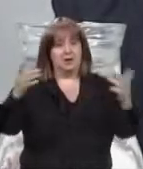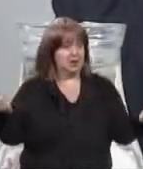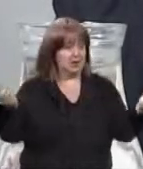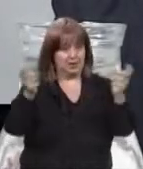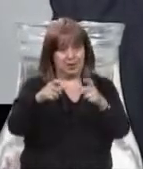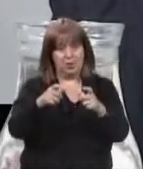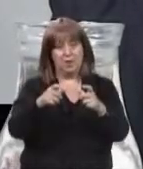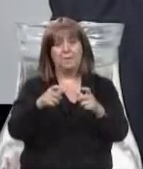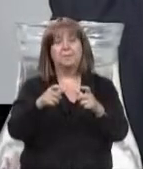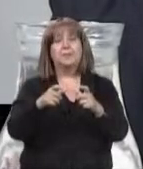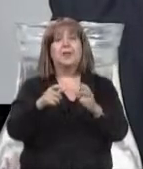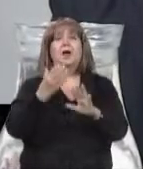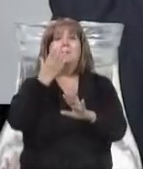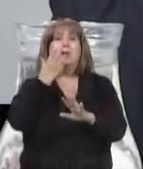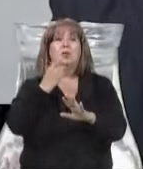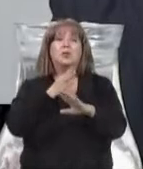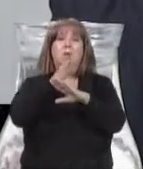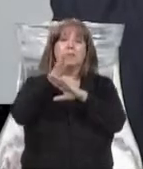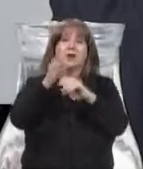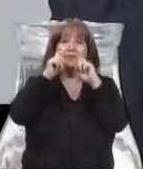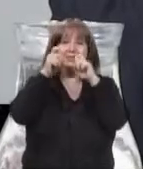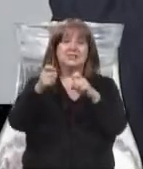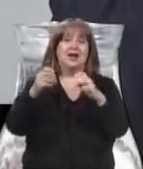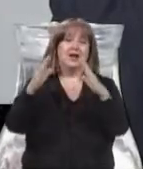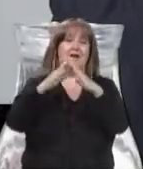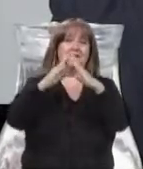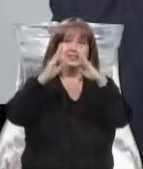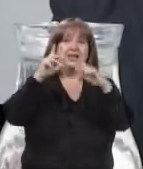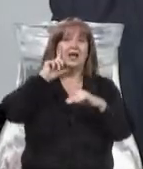hubiera gustado estar el otro día en la Basílica de Luján, pero